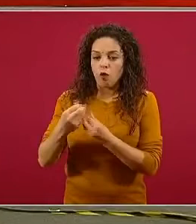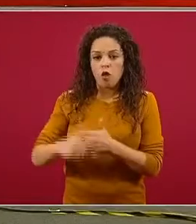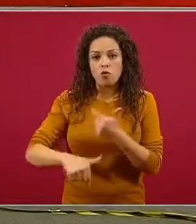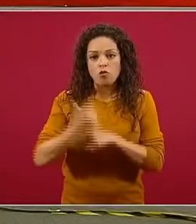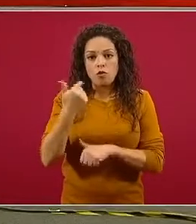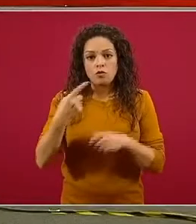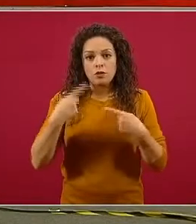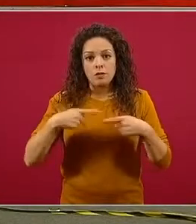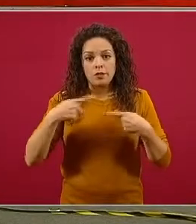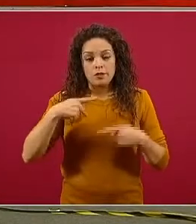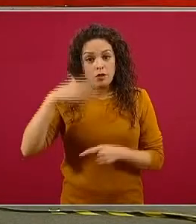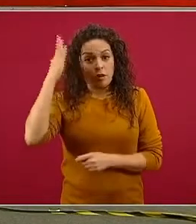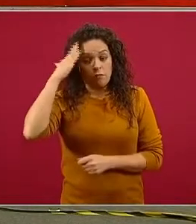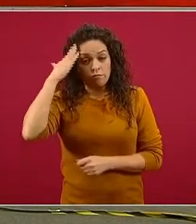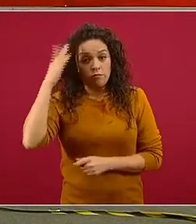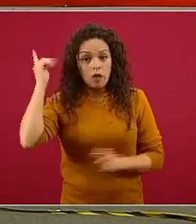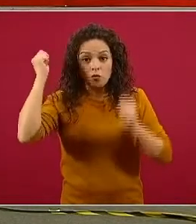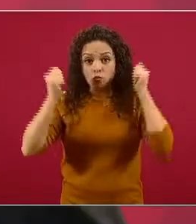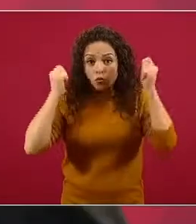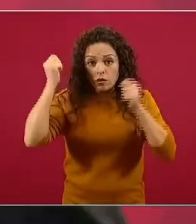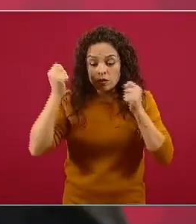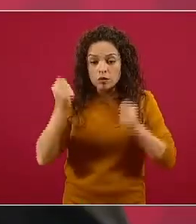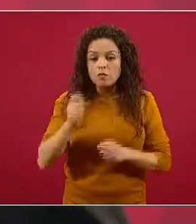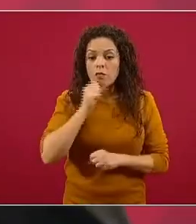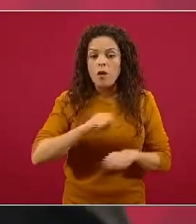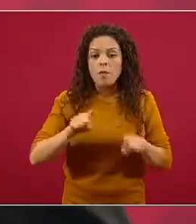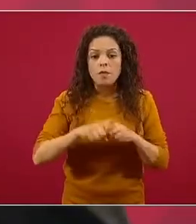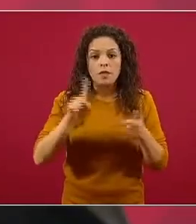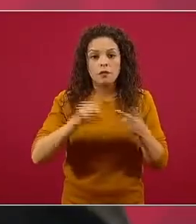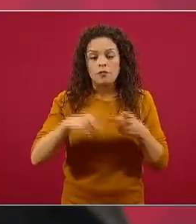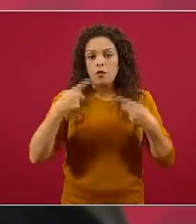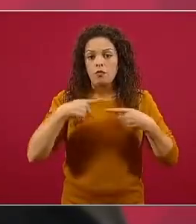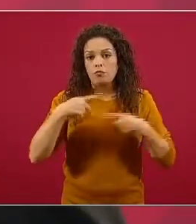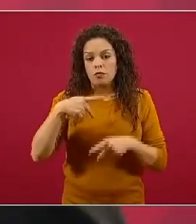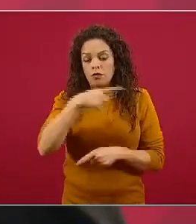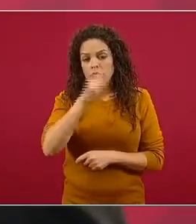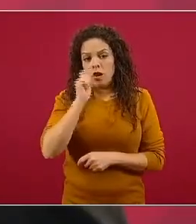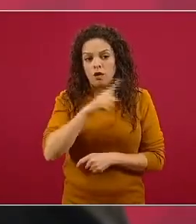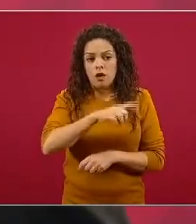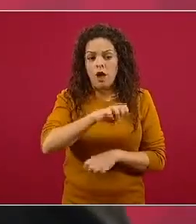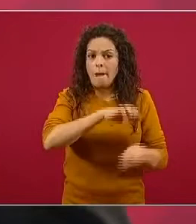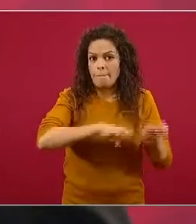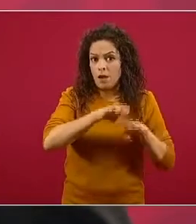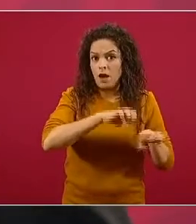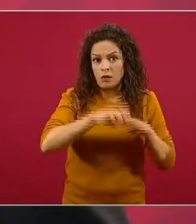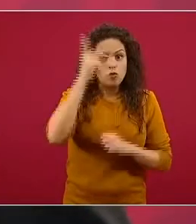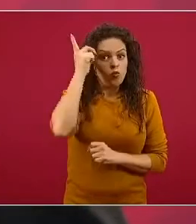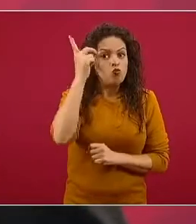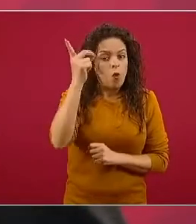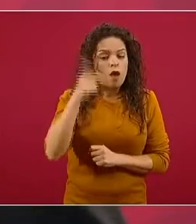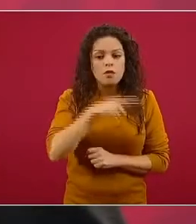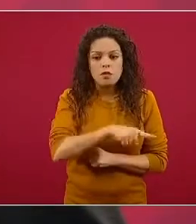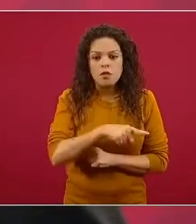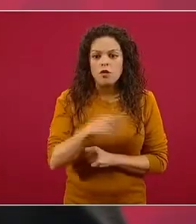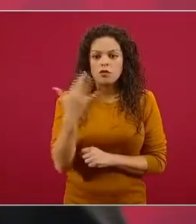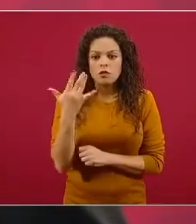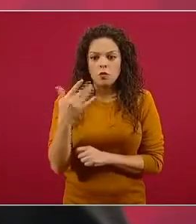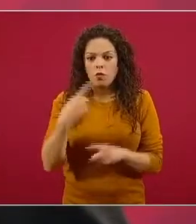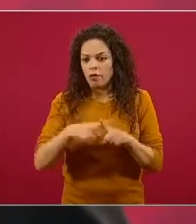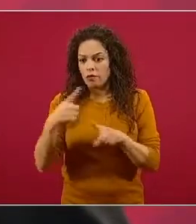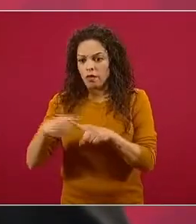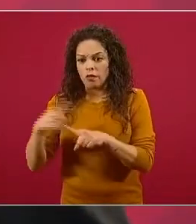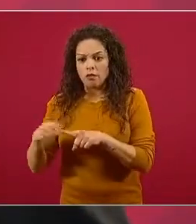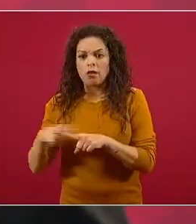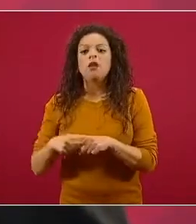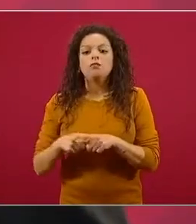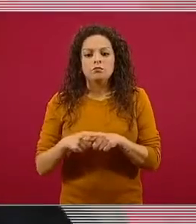de turismo, empresarios también nos acompañaron, hablamos con 50 turoperadores, hablamos con los titulares de